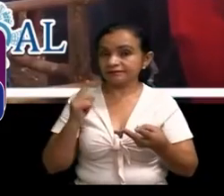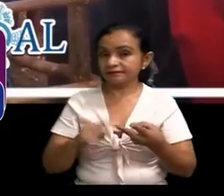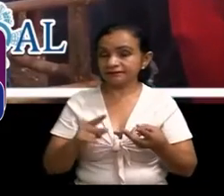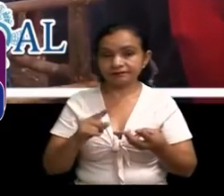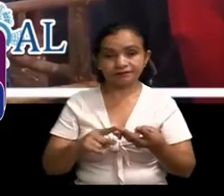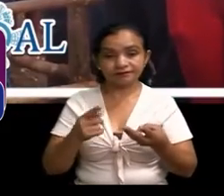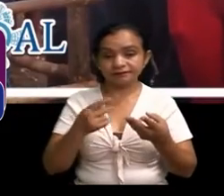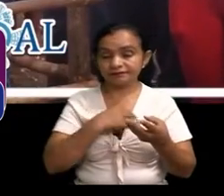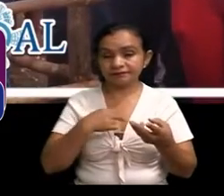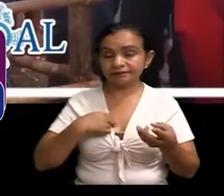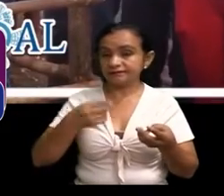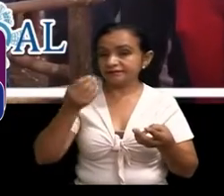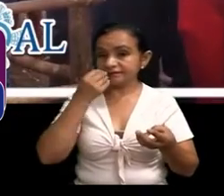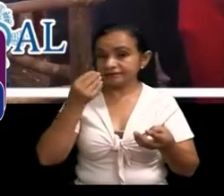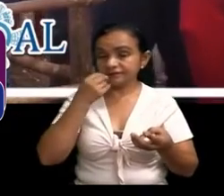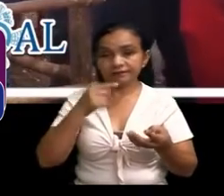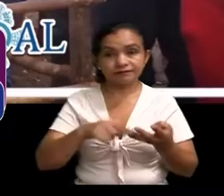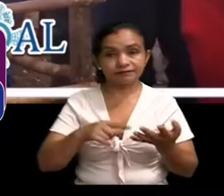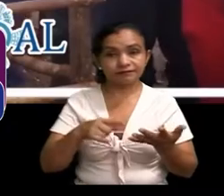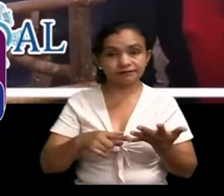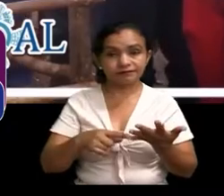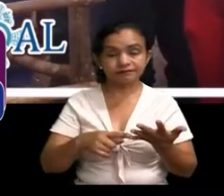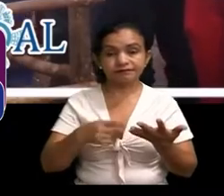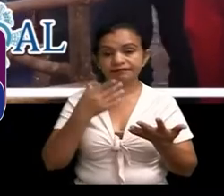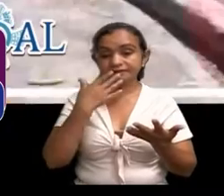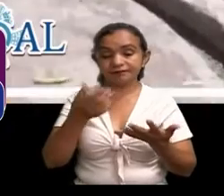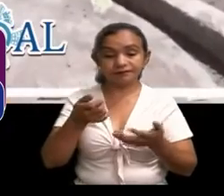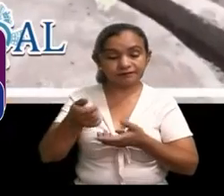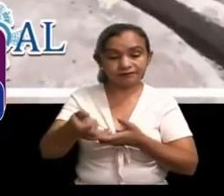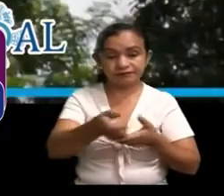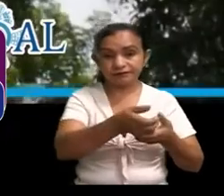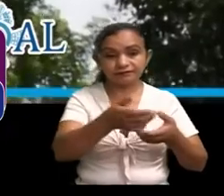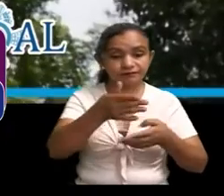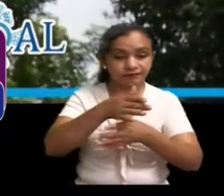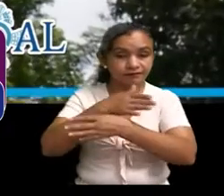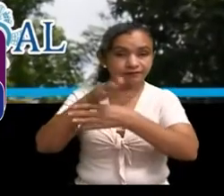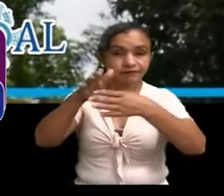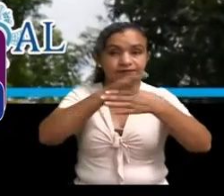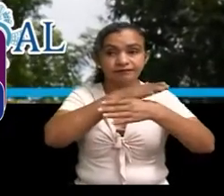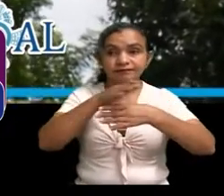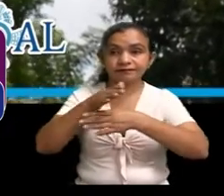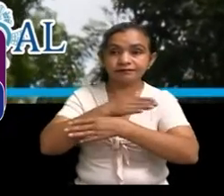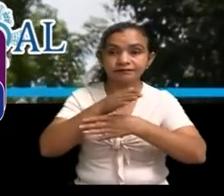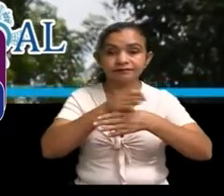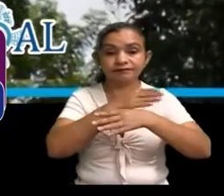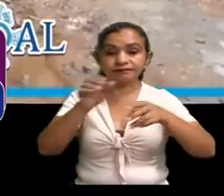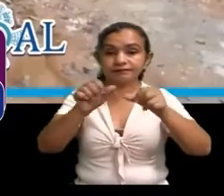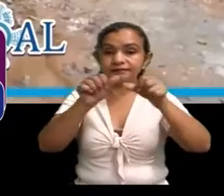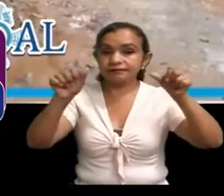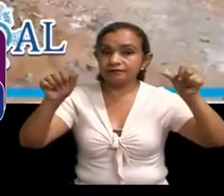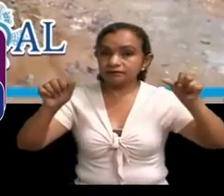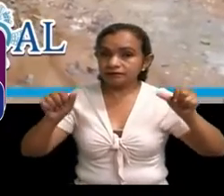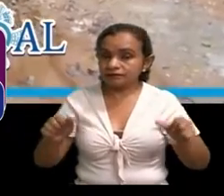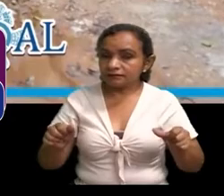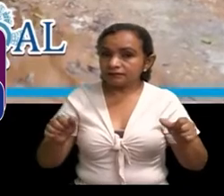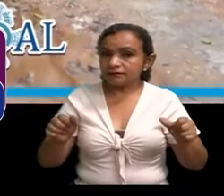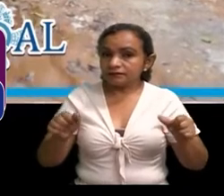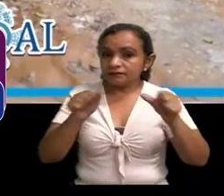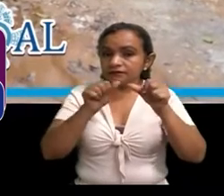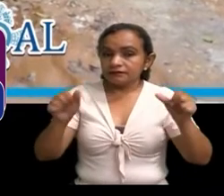para producir alimentos, es decir, para riego, etcétera. Entonces tenemos, y también para los animales, porque en el